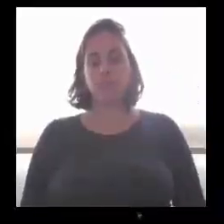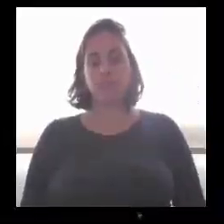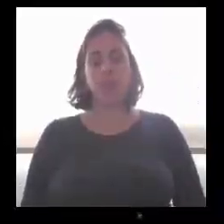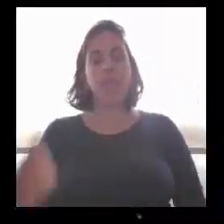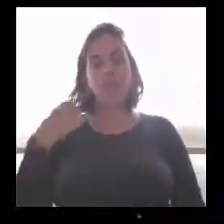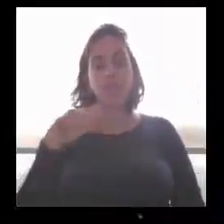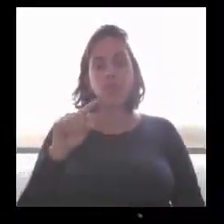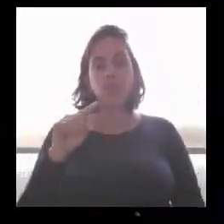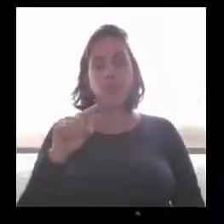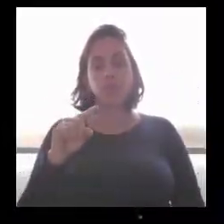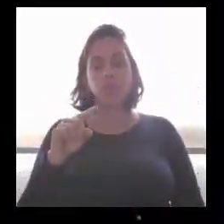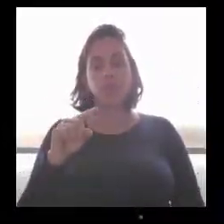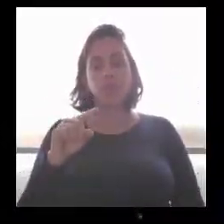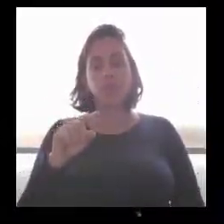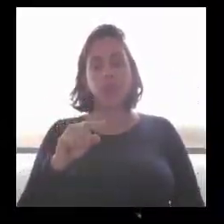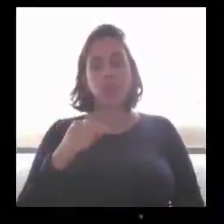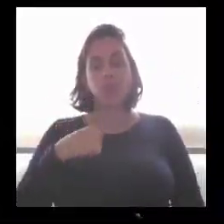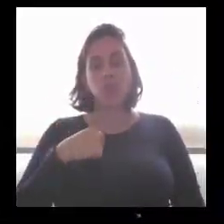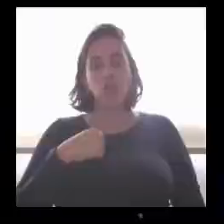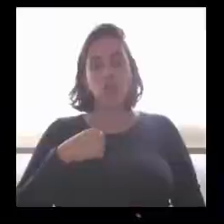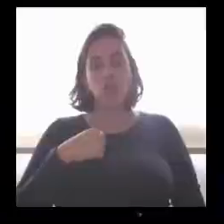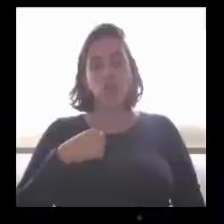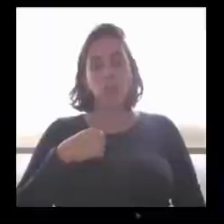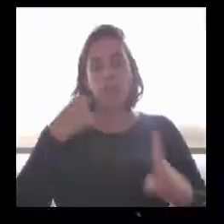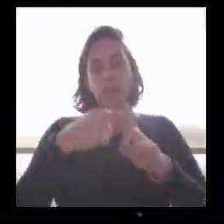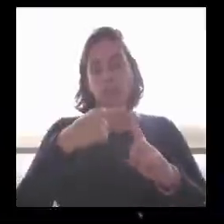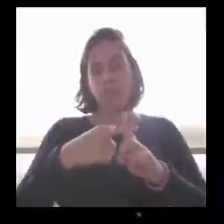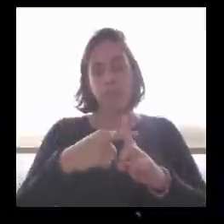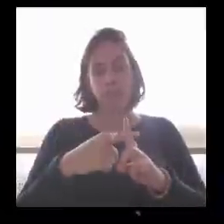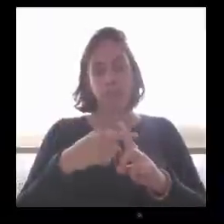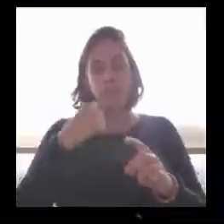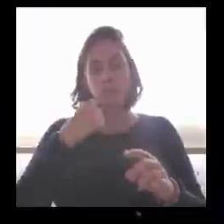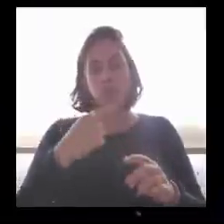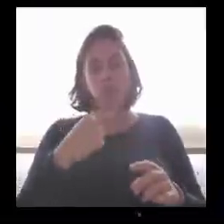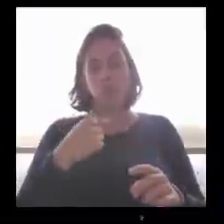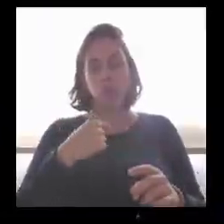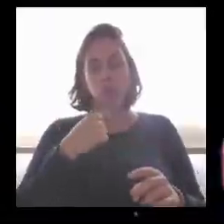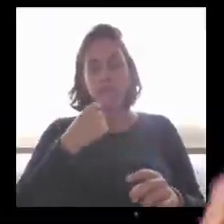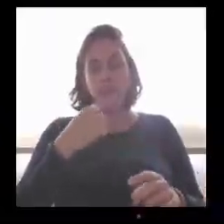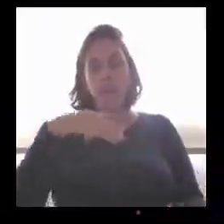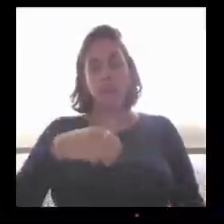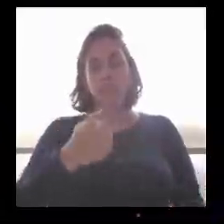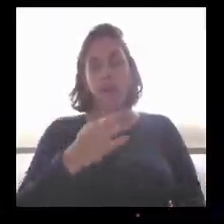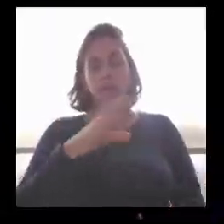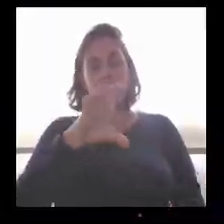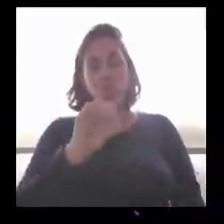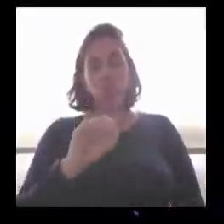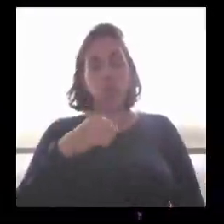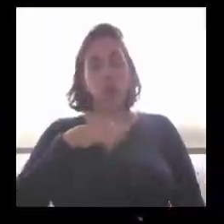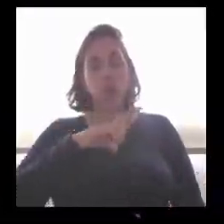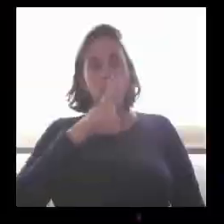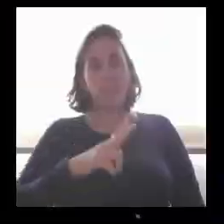Entonces, como optimista radical y como decía Tomasello, el ser humano está,